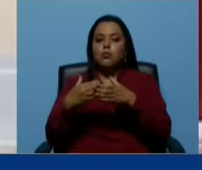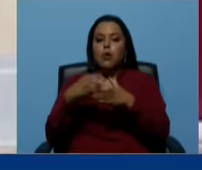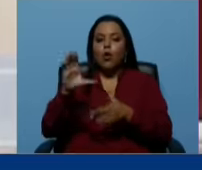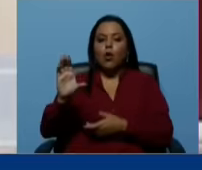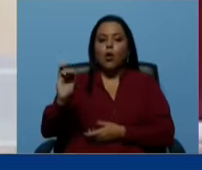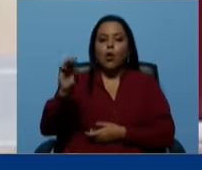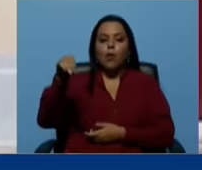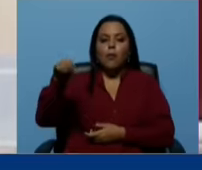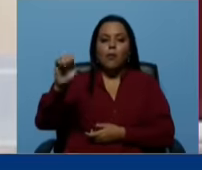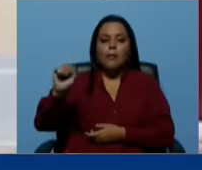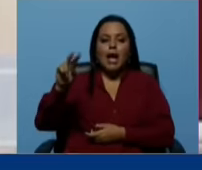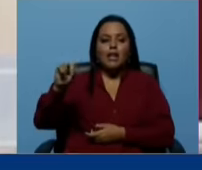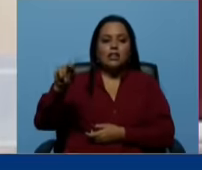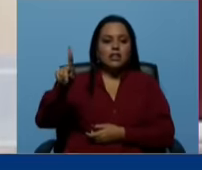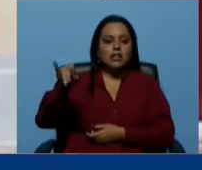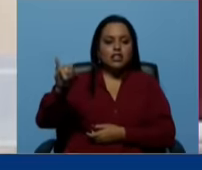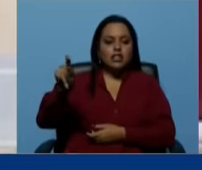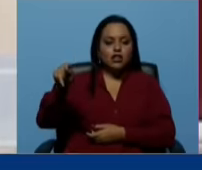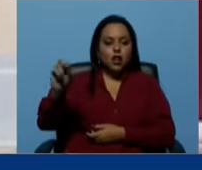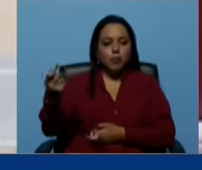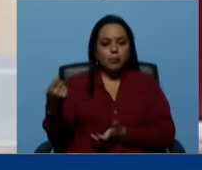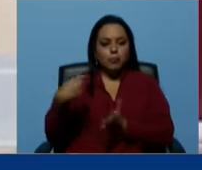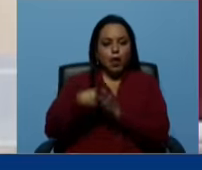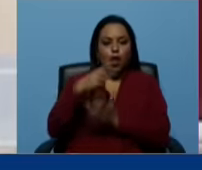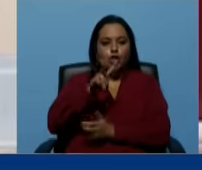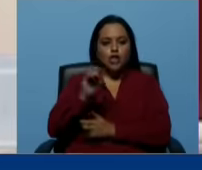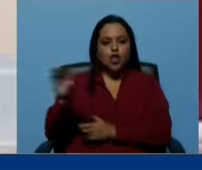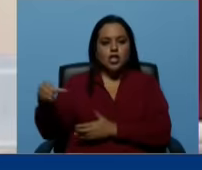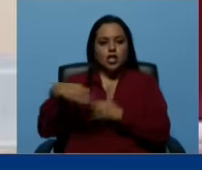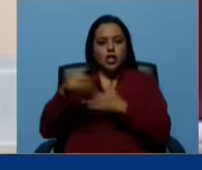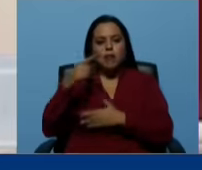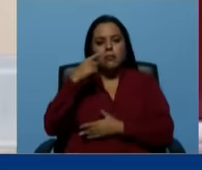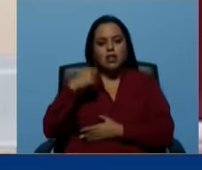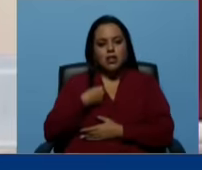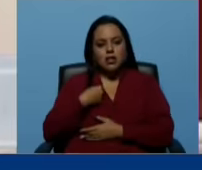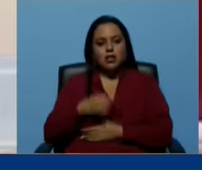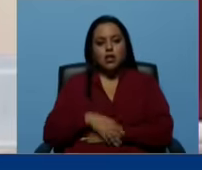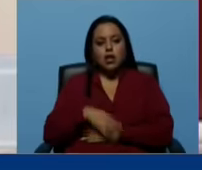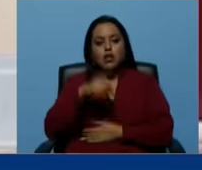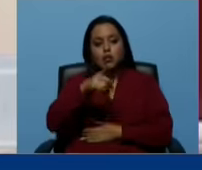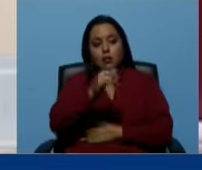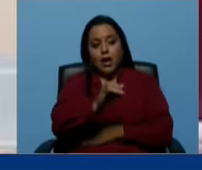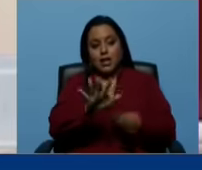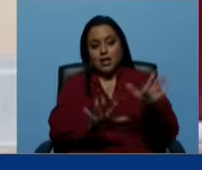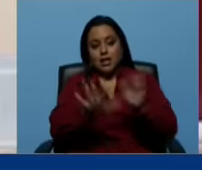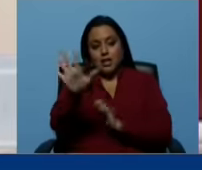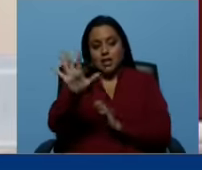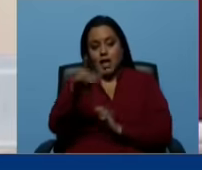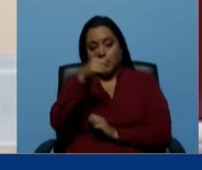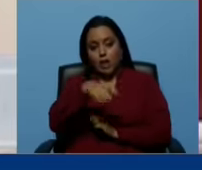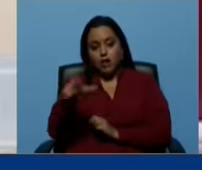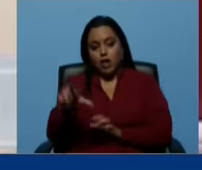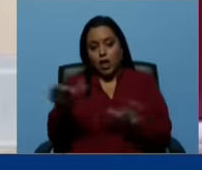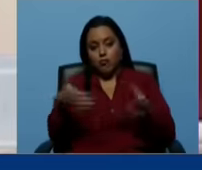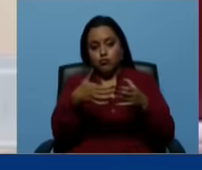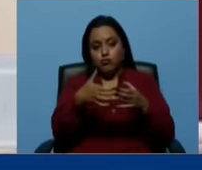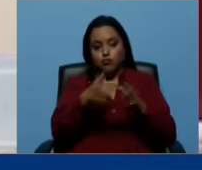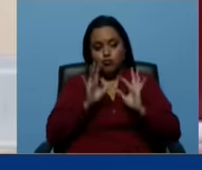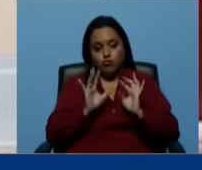la señora tal, me dio $200 y me dijo, tú te llevas estos 15